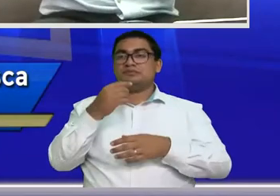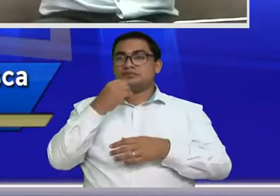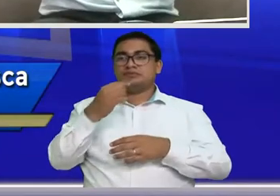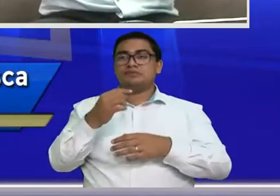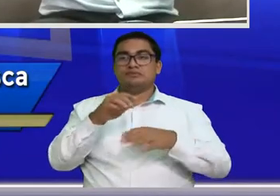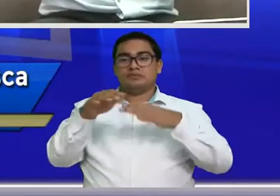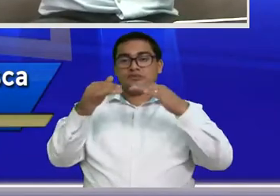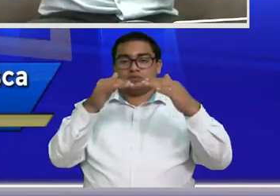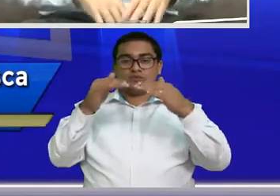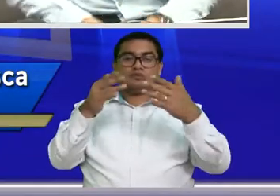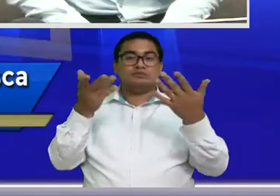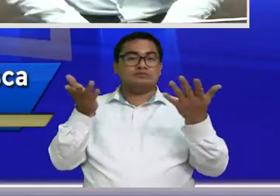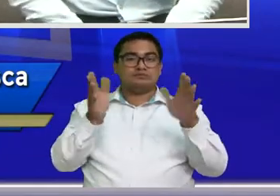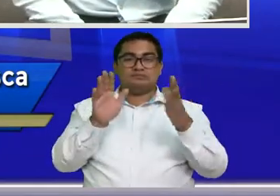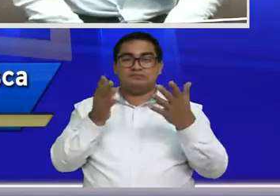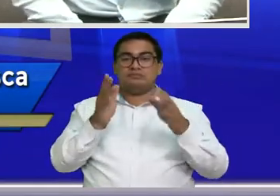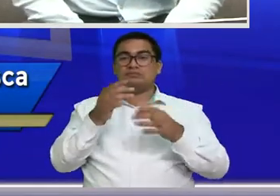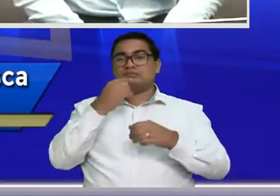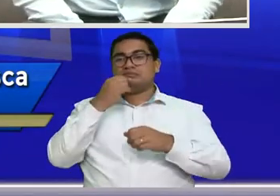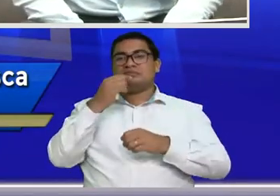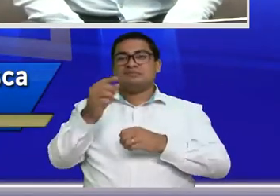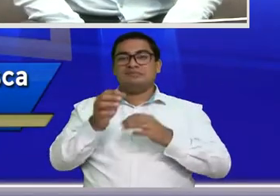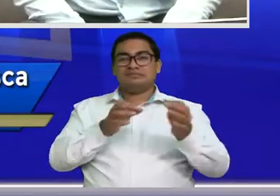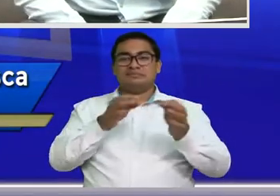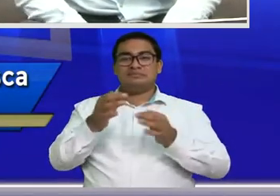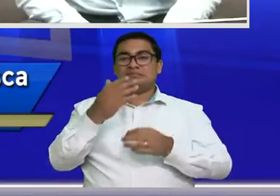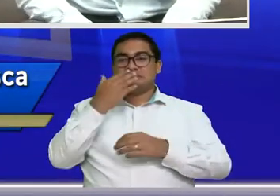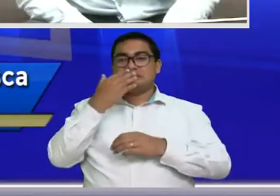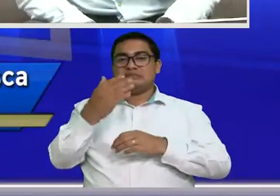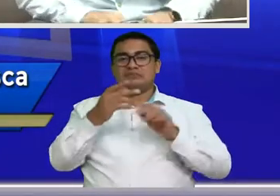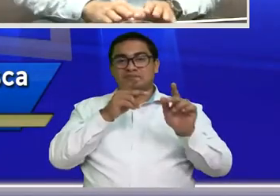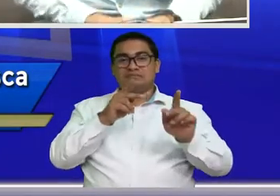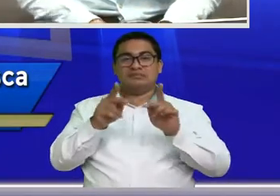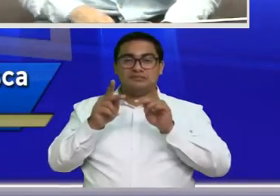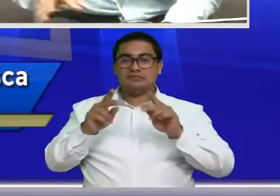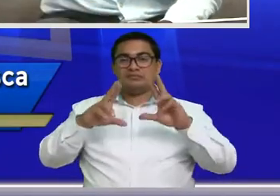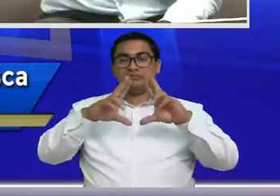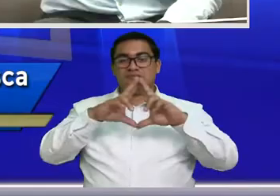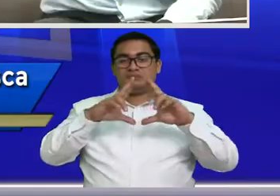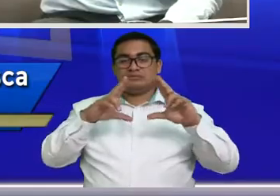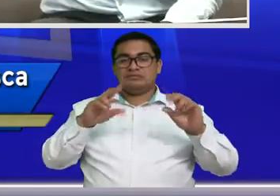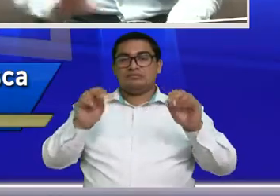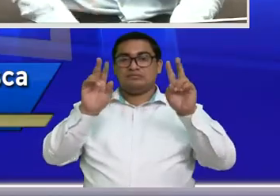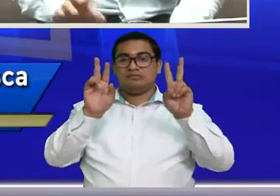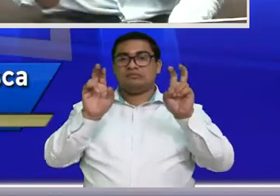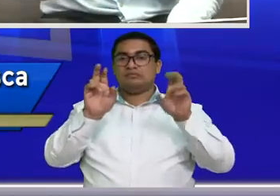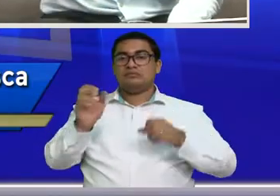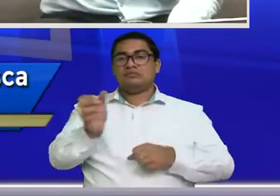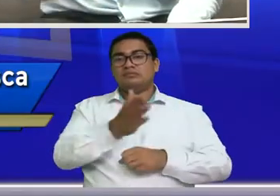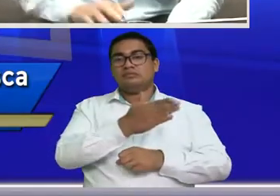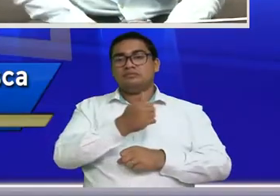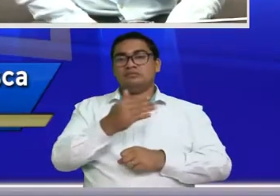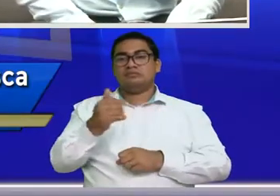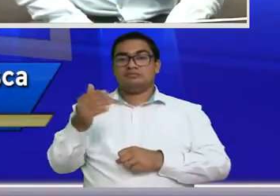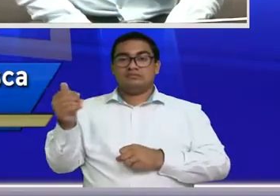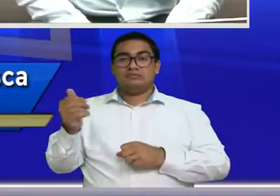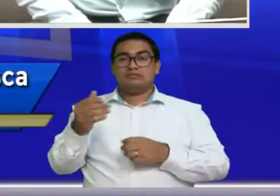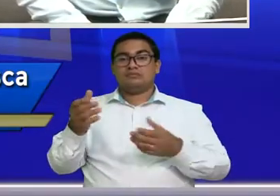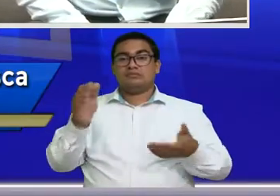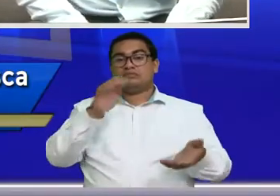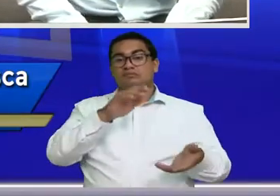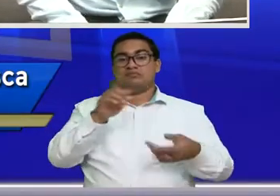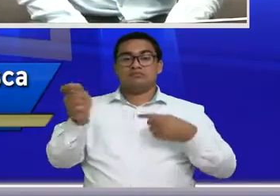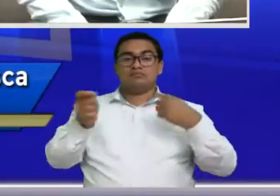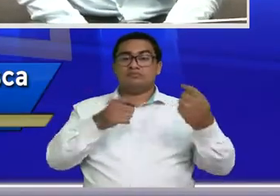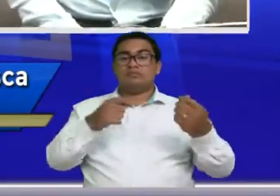tan a katana casi, pues, ¿verdad? Como decimos en buen nicaragüense, en cuanto a la langosta, que era el rubro, pues, al que